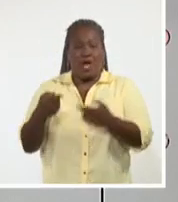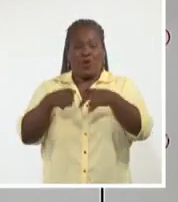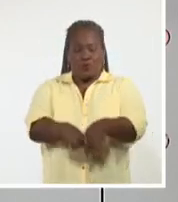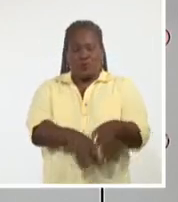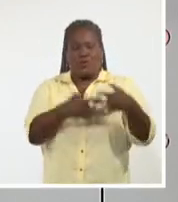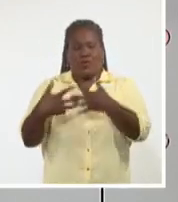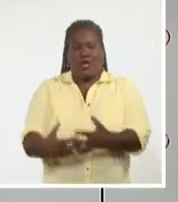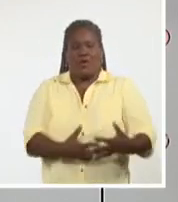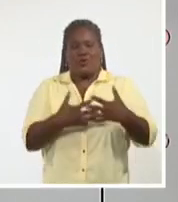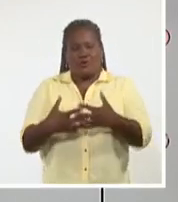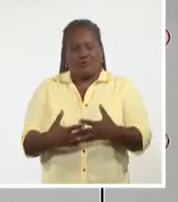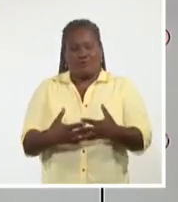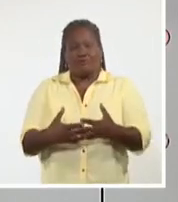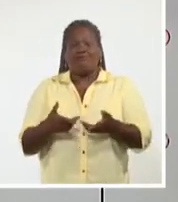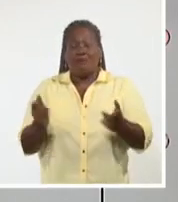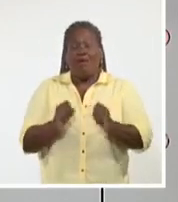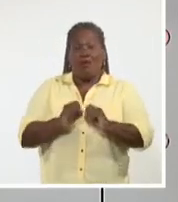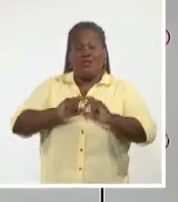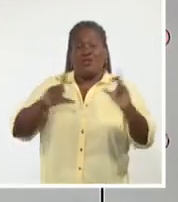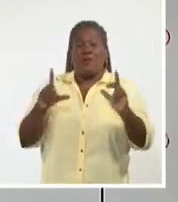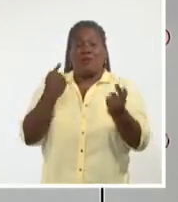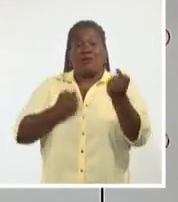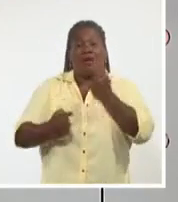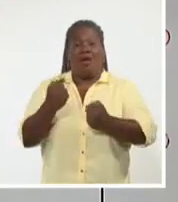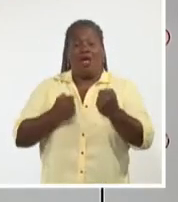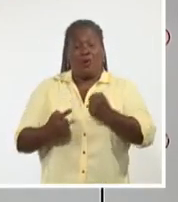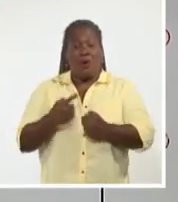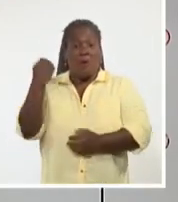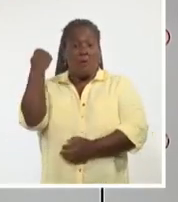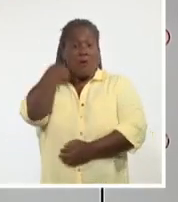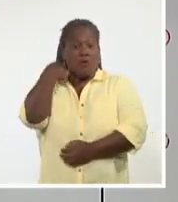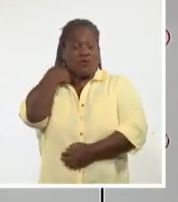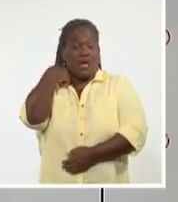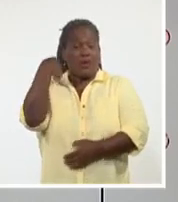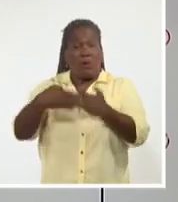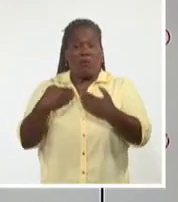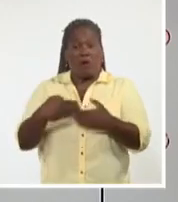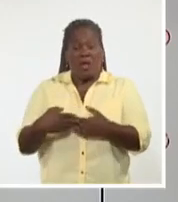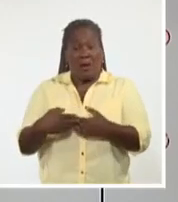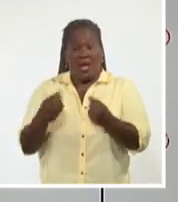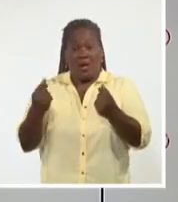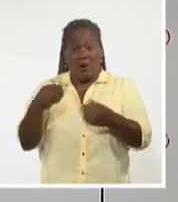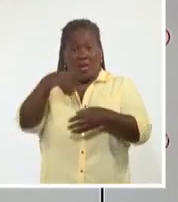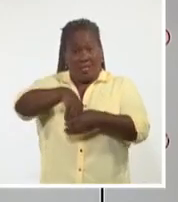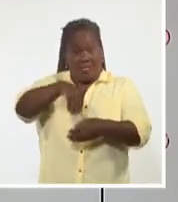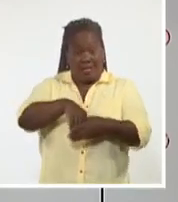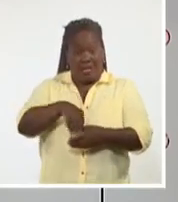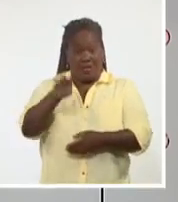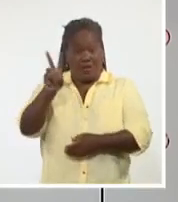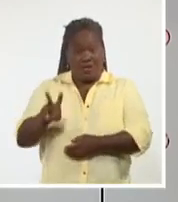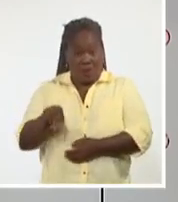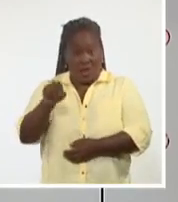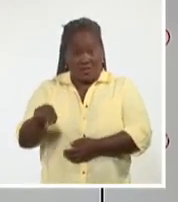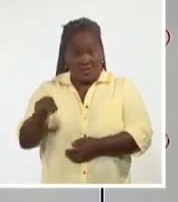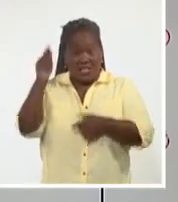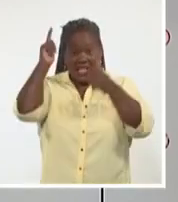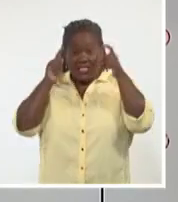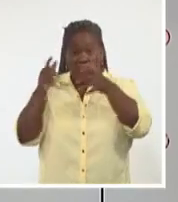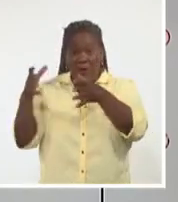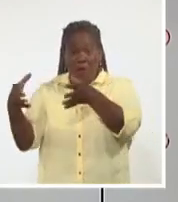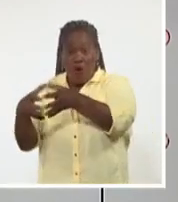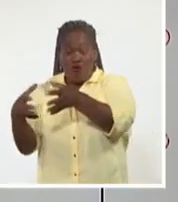para sorpresa de algunos por los duros años de crisis económica vividos en venezuela el chavismo gana esta mega